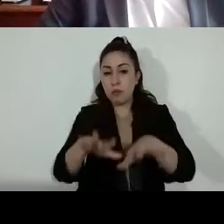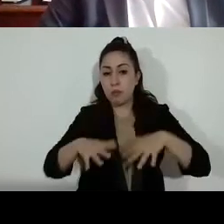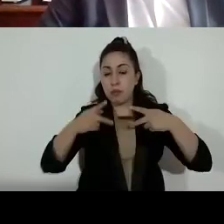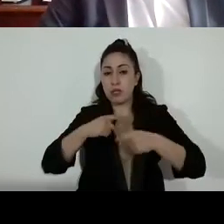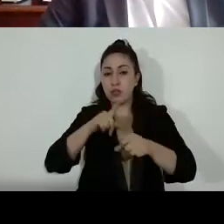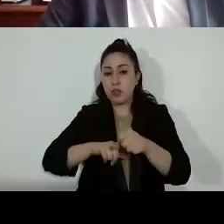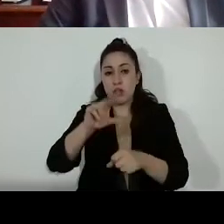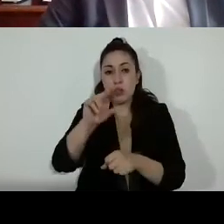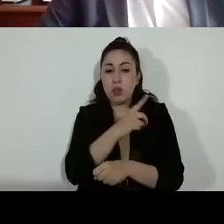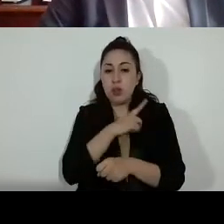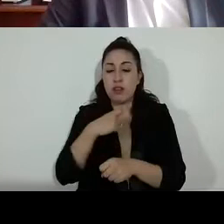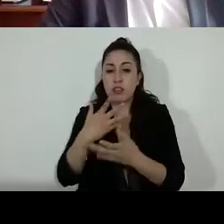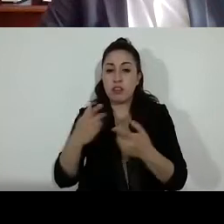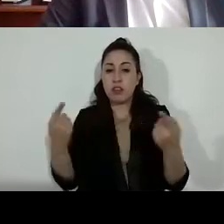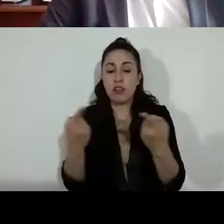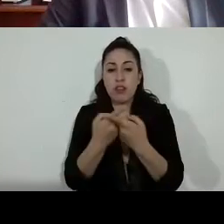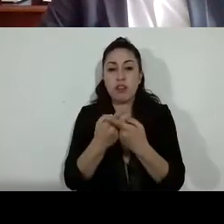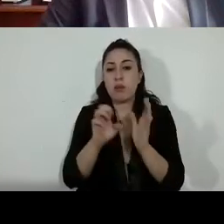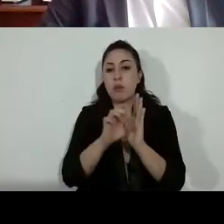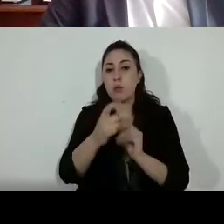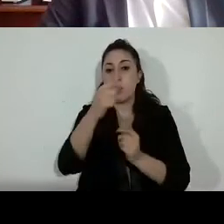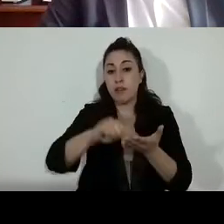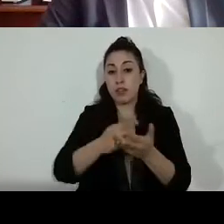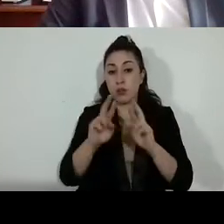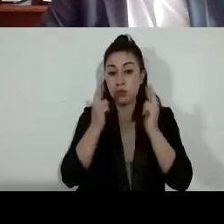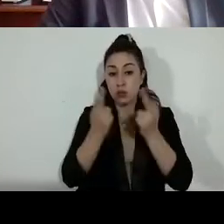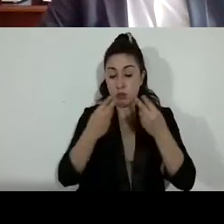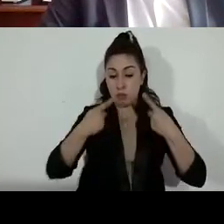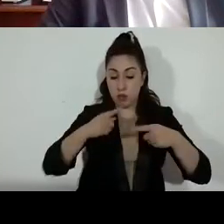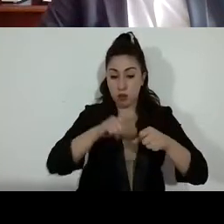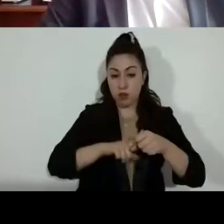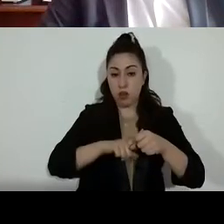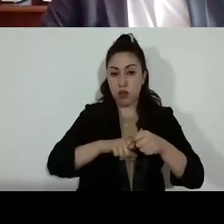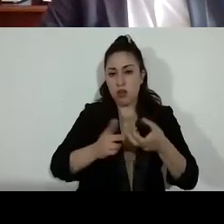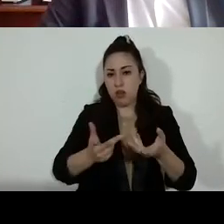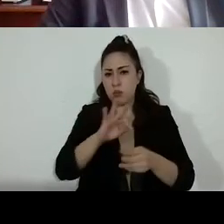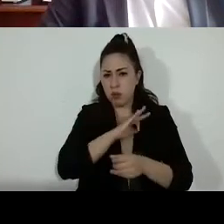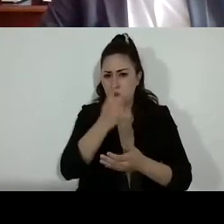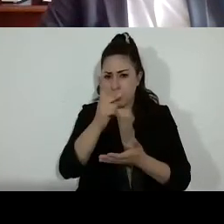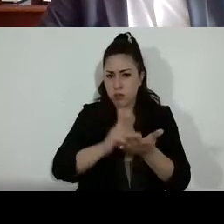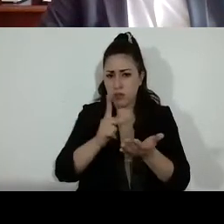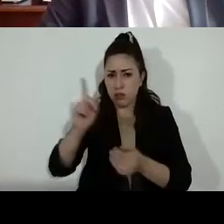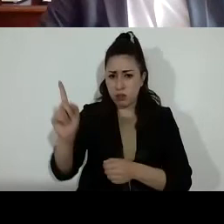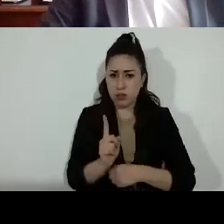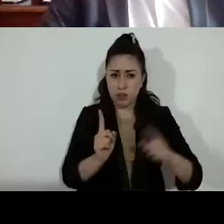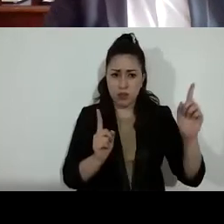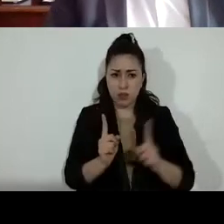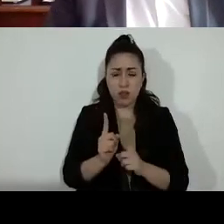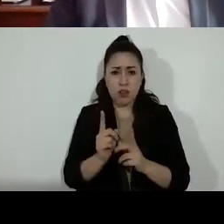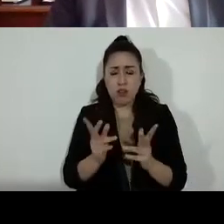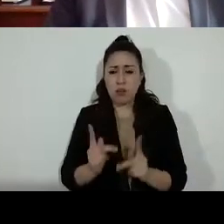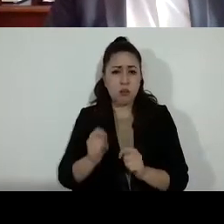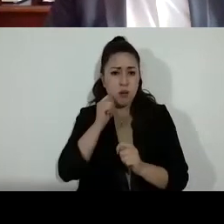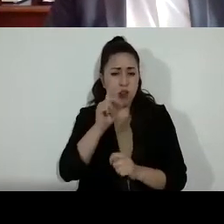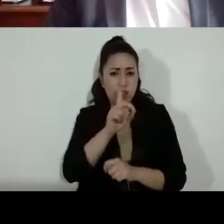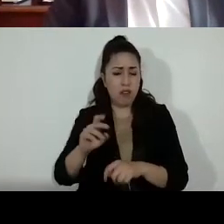se contraponga que ya venga al Pleno una vez o venga 2. Creo que es